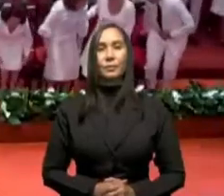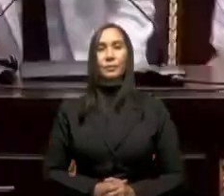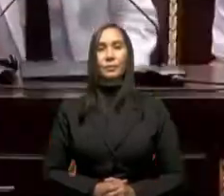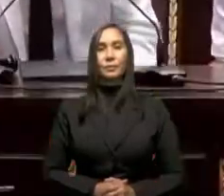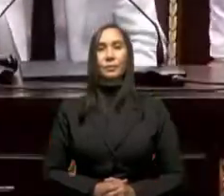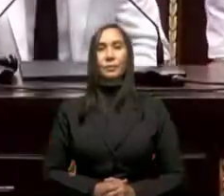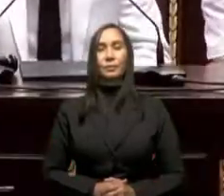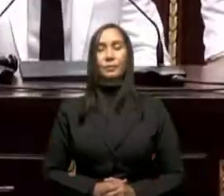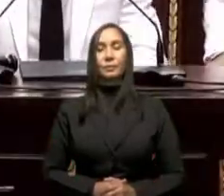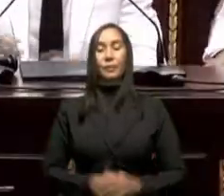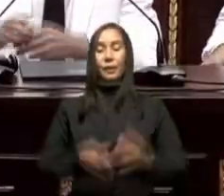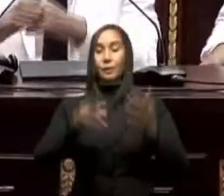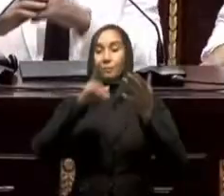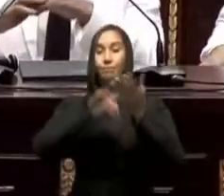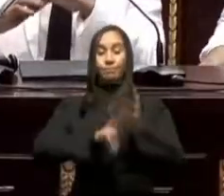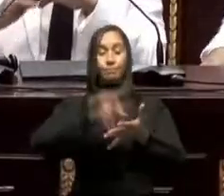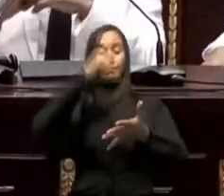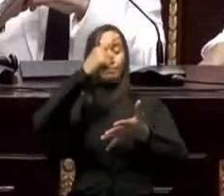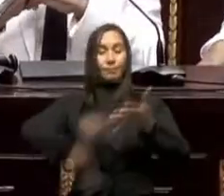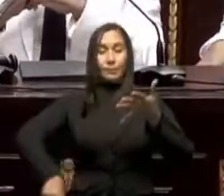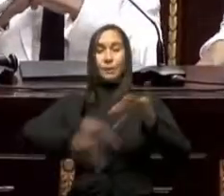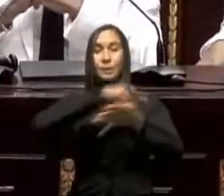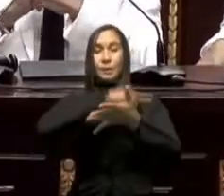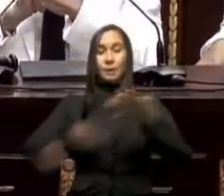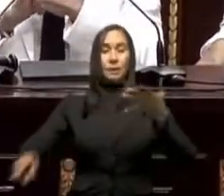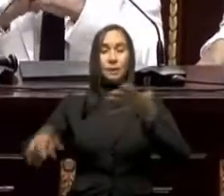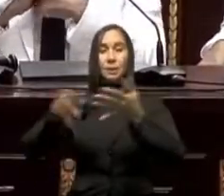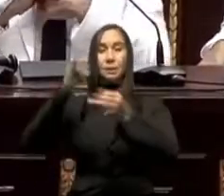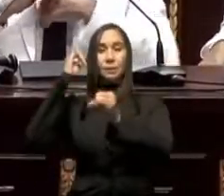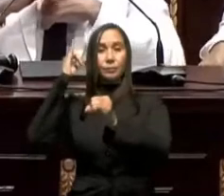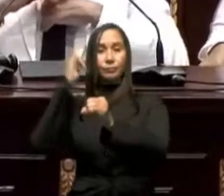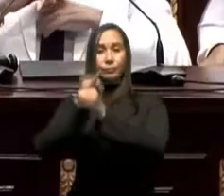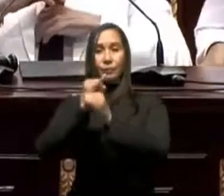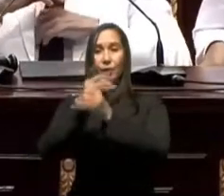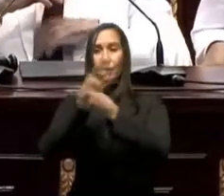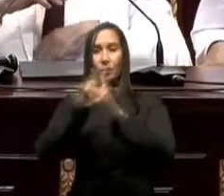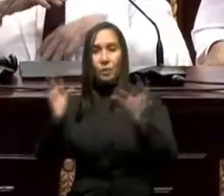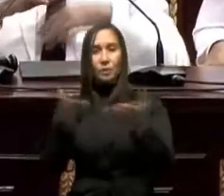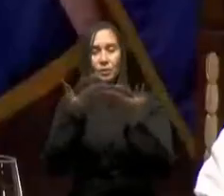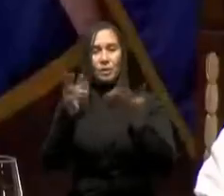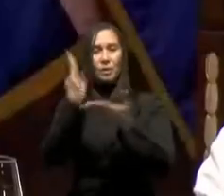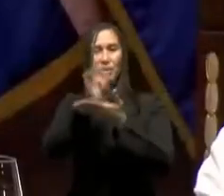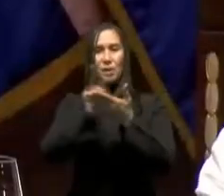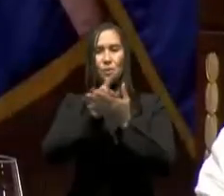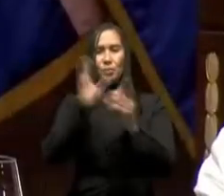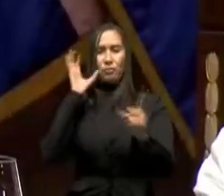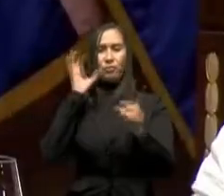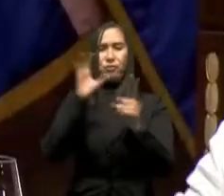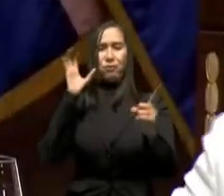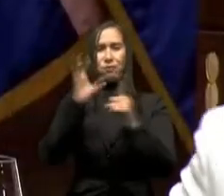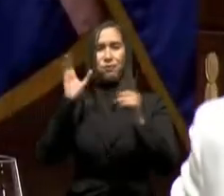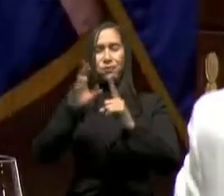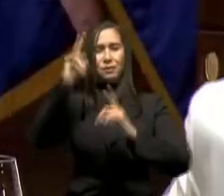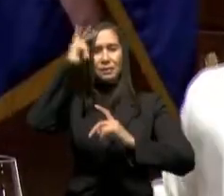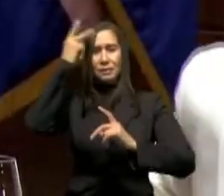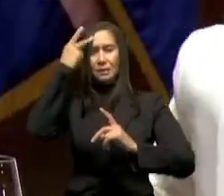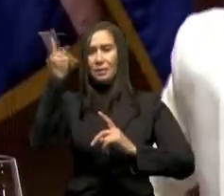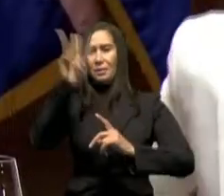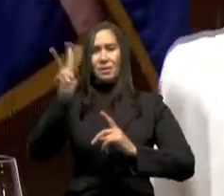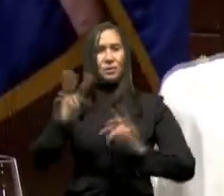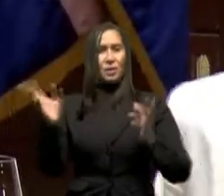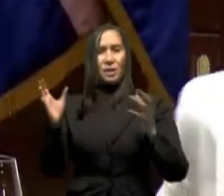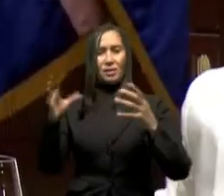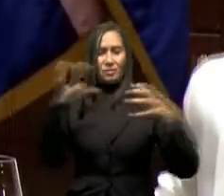Resultan altamente condenables los atropellos contra las instituciones democráticas y el uso de la violencia política que estamos